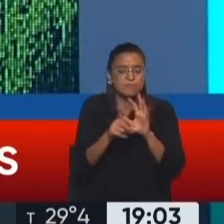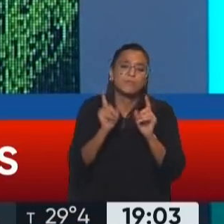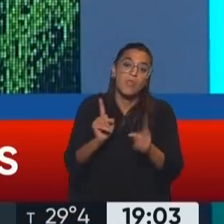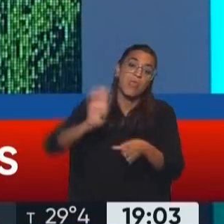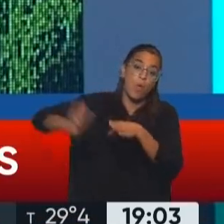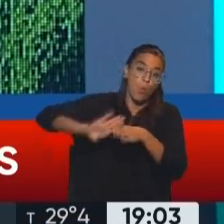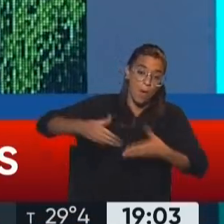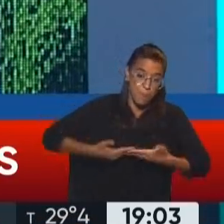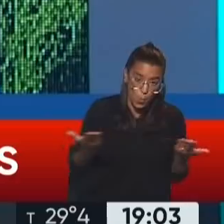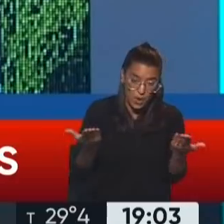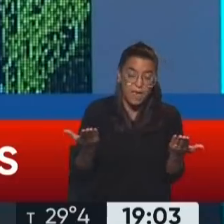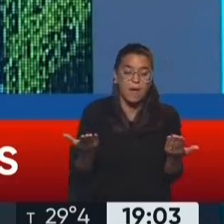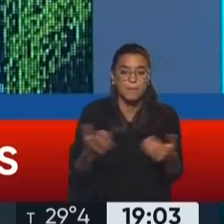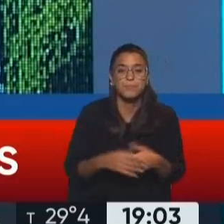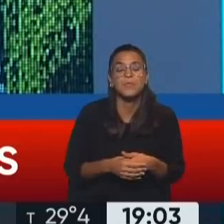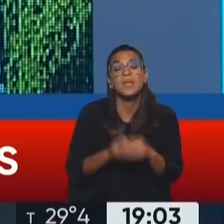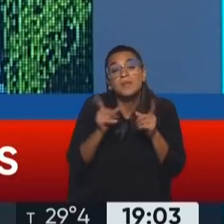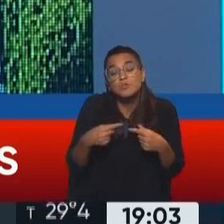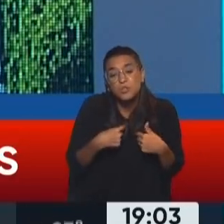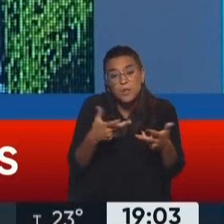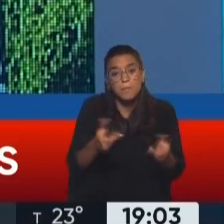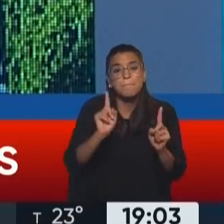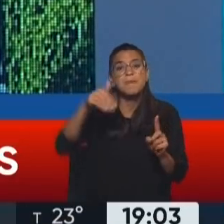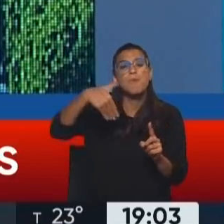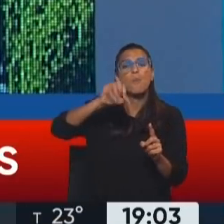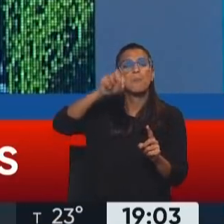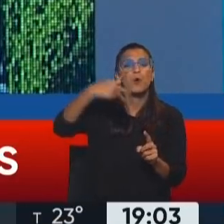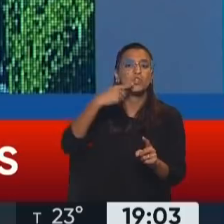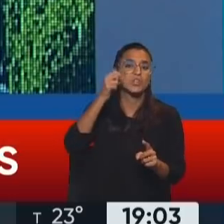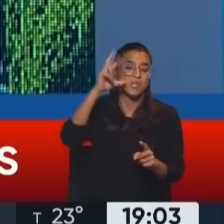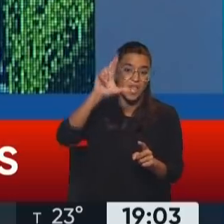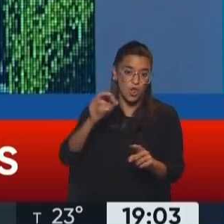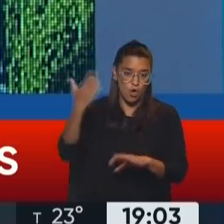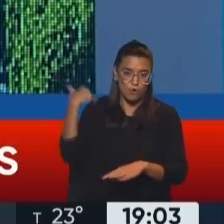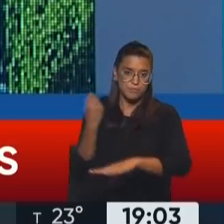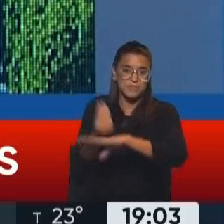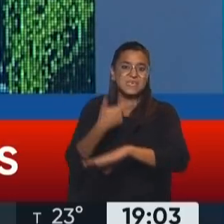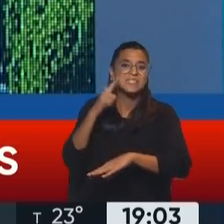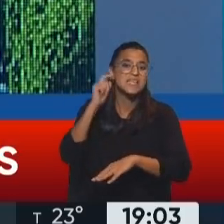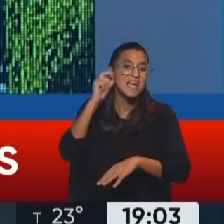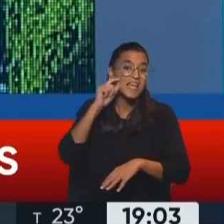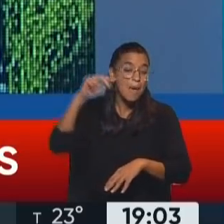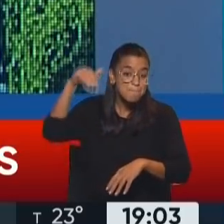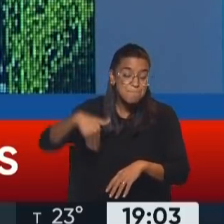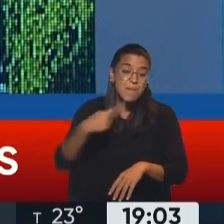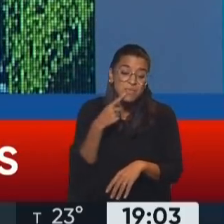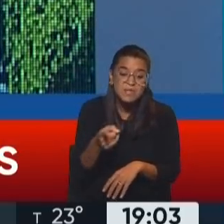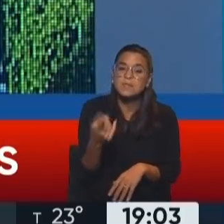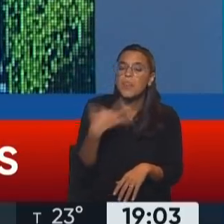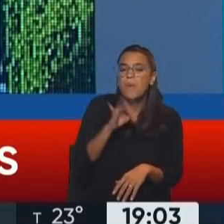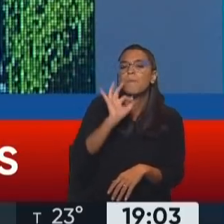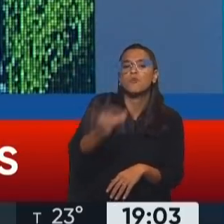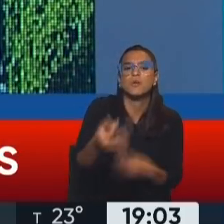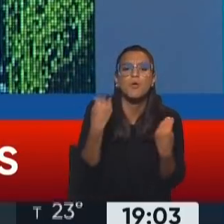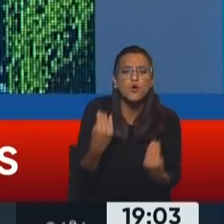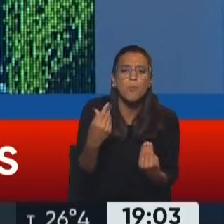deuda pública. Luego te diría que, como dijo Carlos Montero, a cargo de la SIGEN, hay que auditar, o mejor dicho, tenemos que saber dónde fue